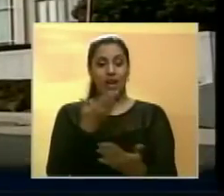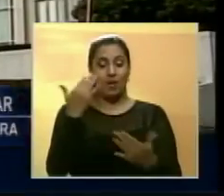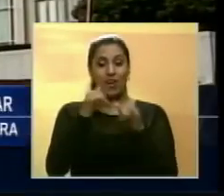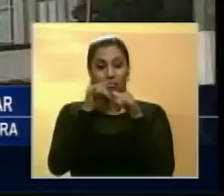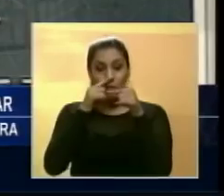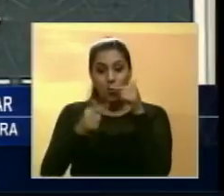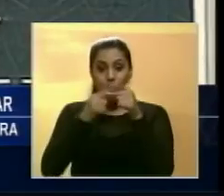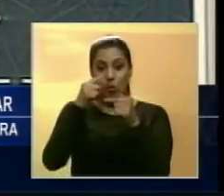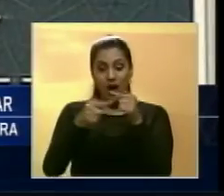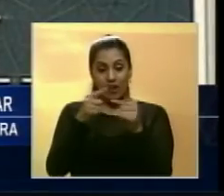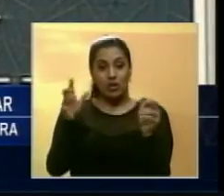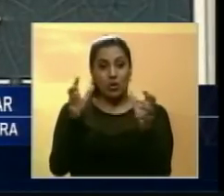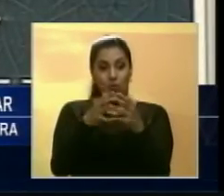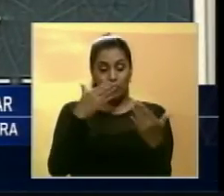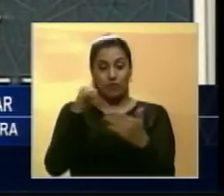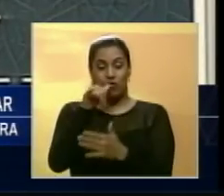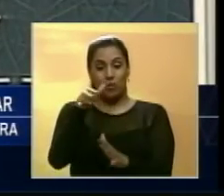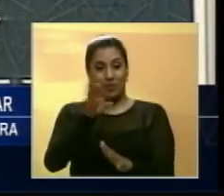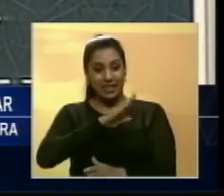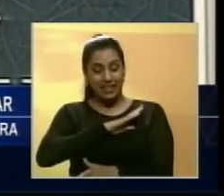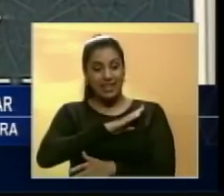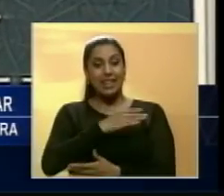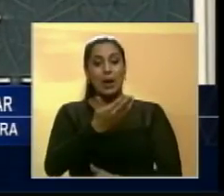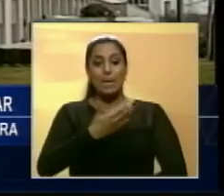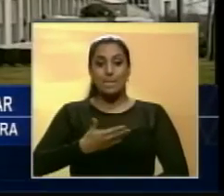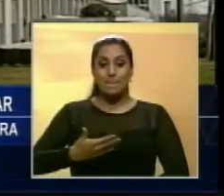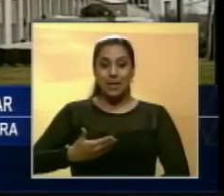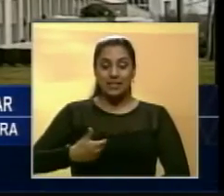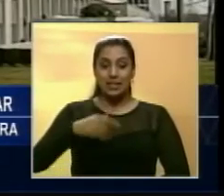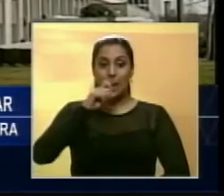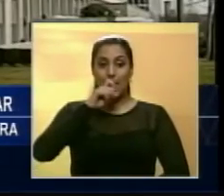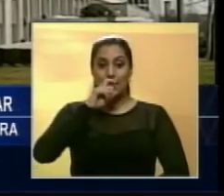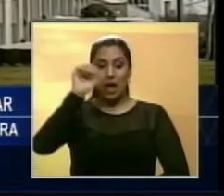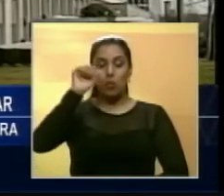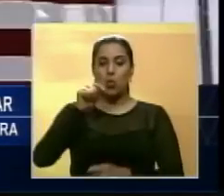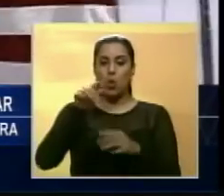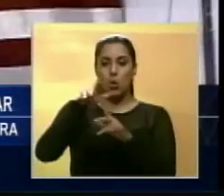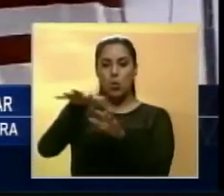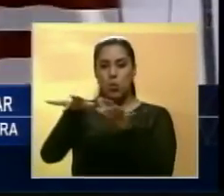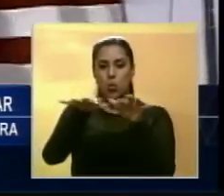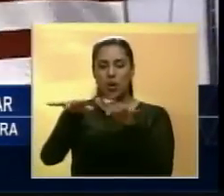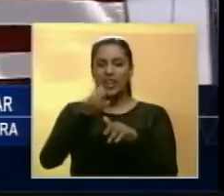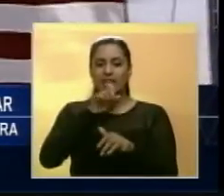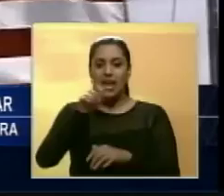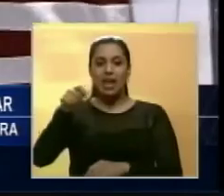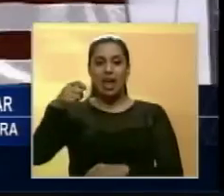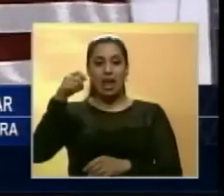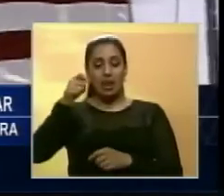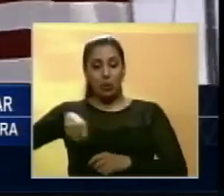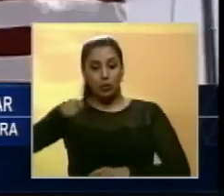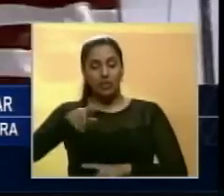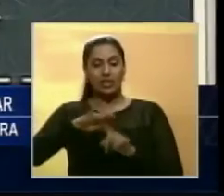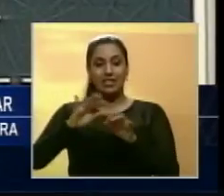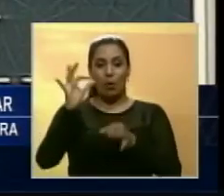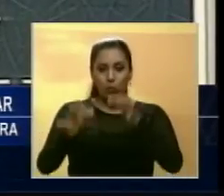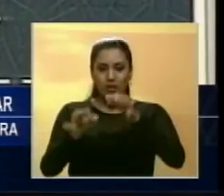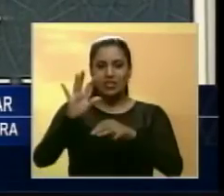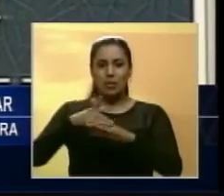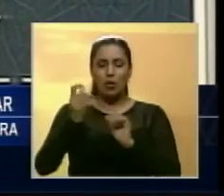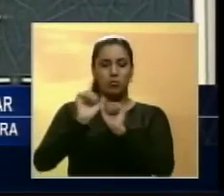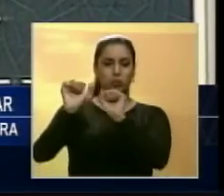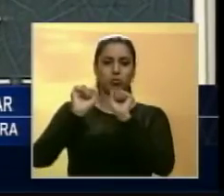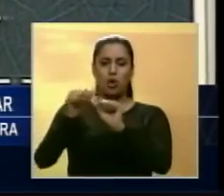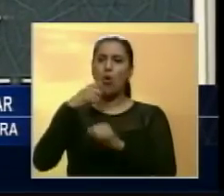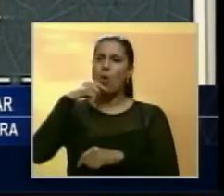informe anual, el departamento manifestó que el Ejecutivo Nacional manipula los cuerpos electorales y judiciales para rechazar los reclamos de